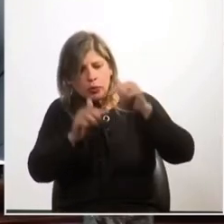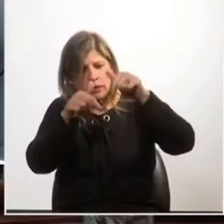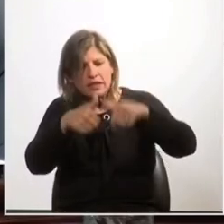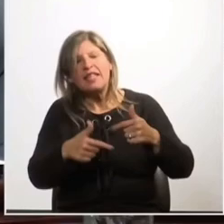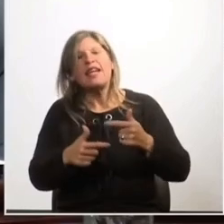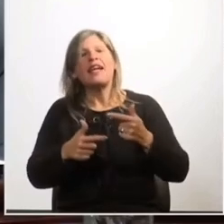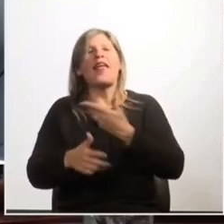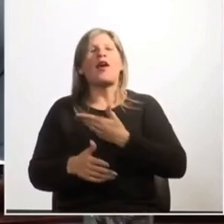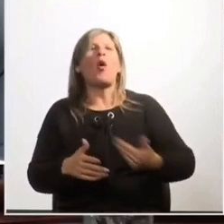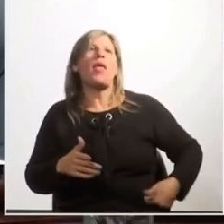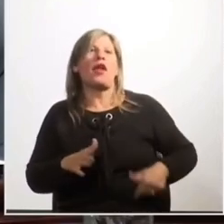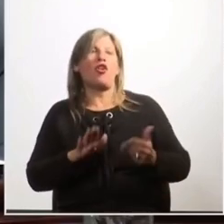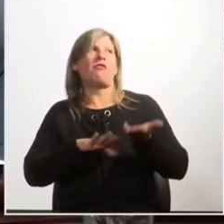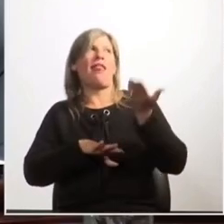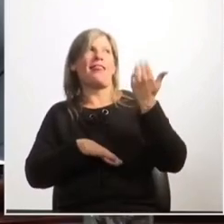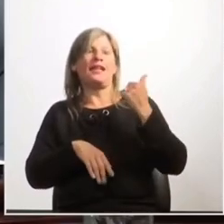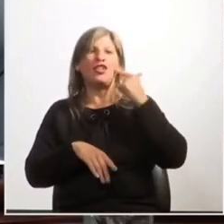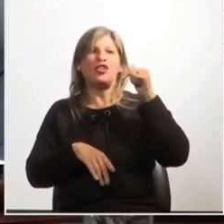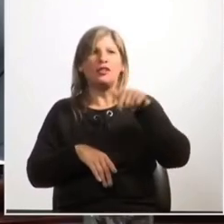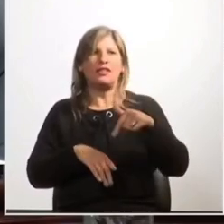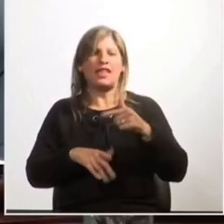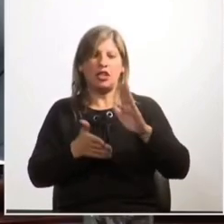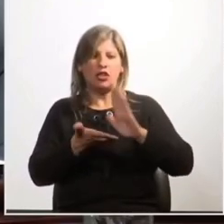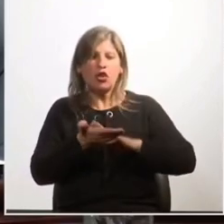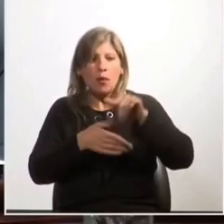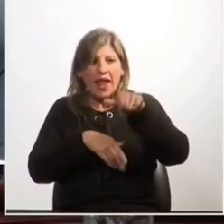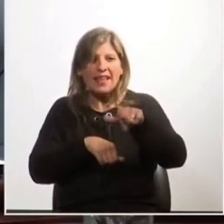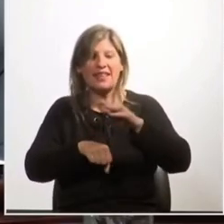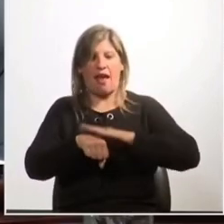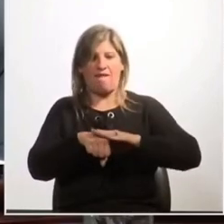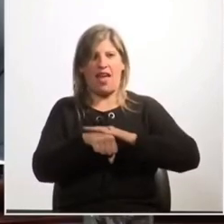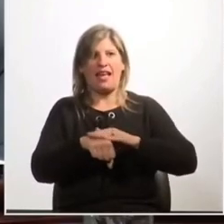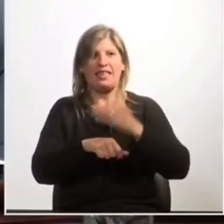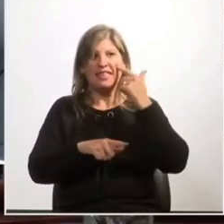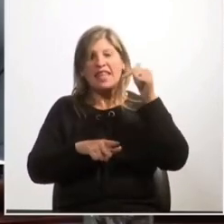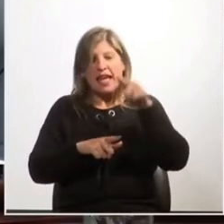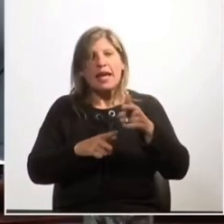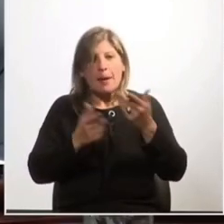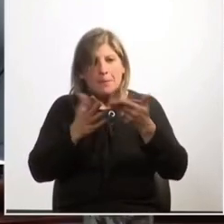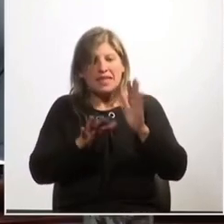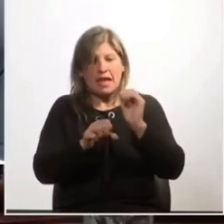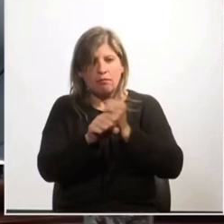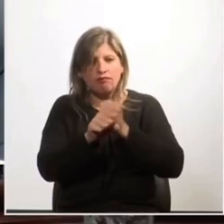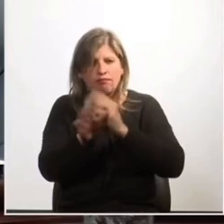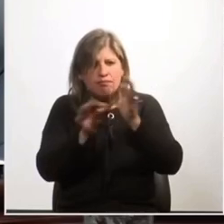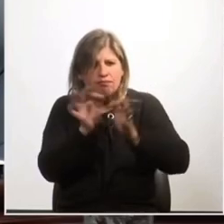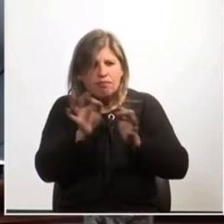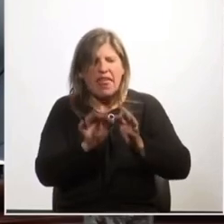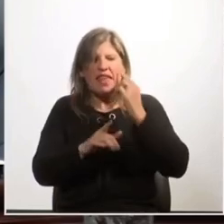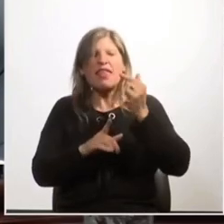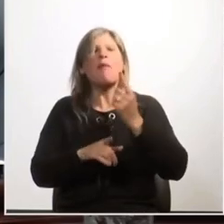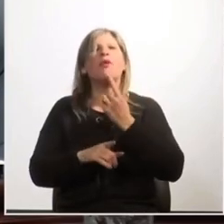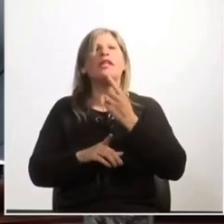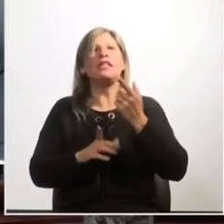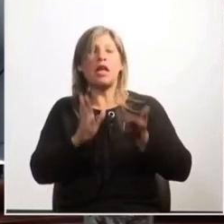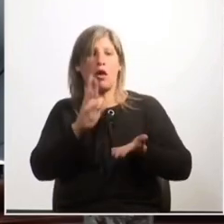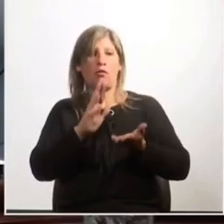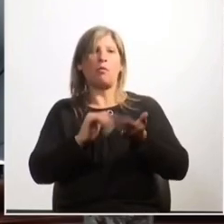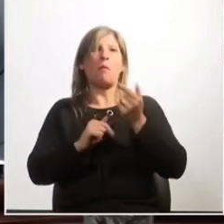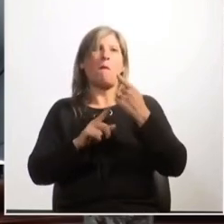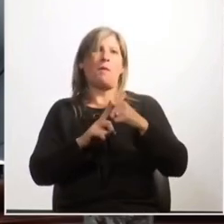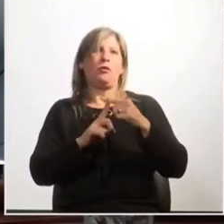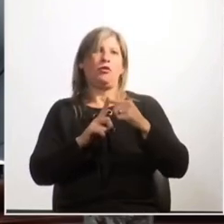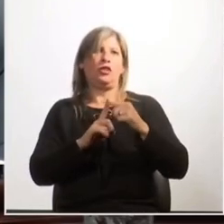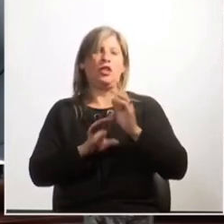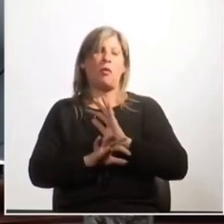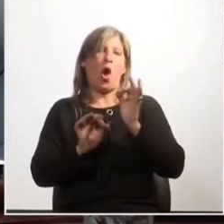periodos anteriores, y sobre esa base desplegar políticas que entiendan más efectivas o más